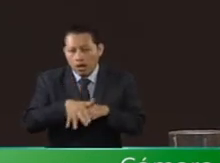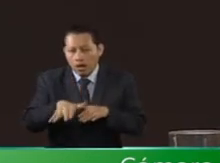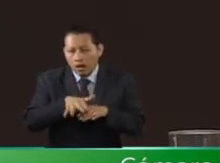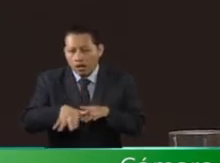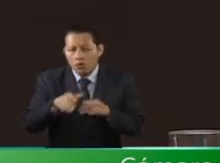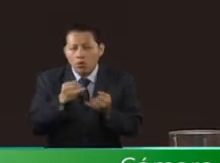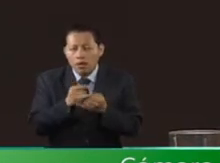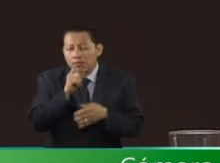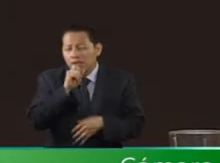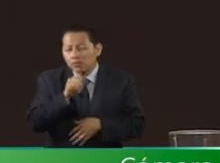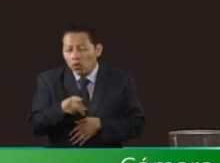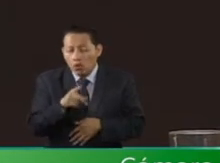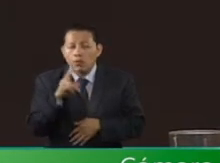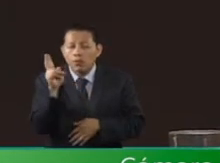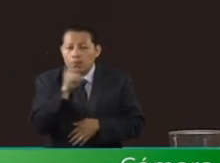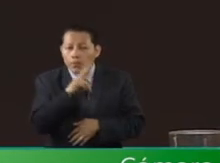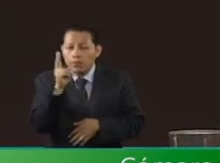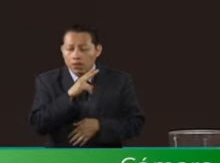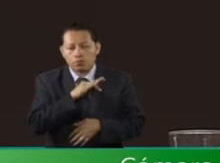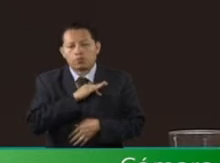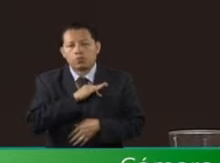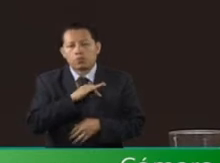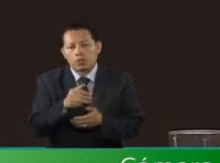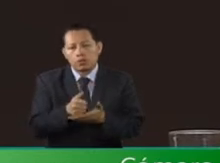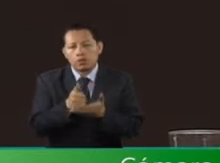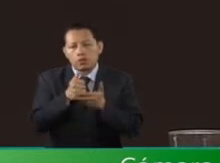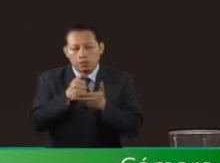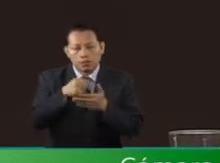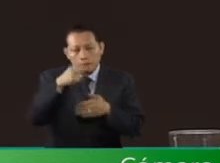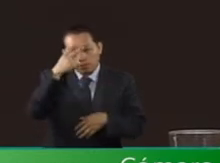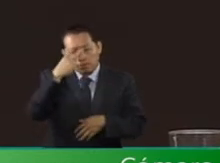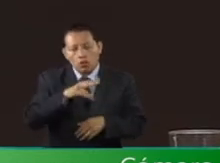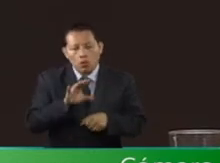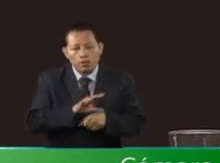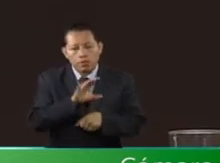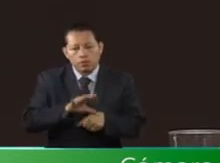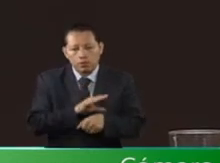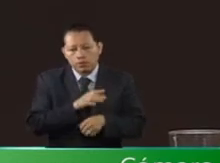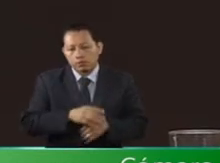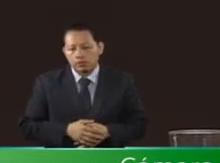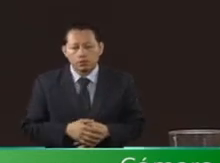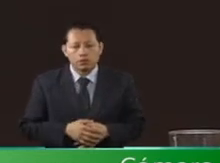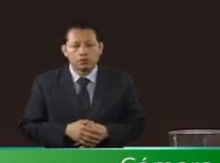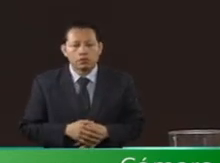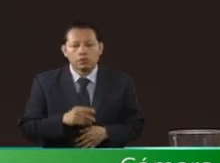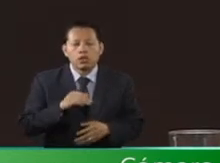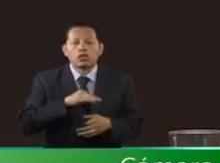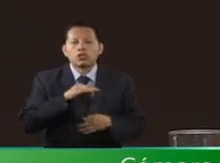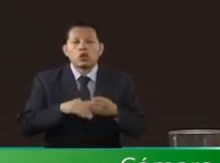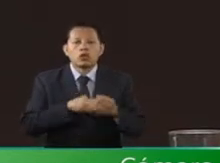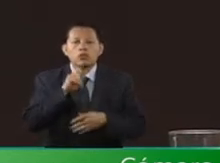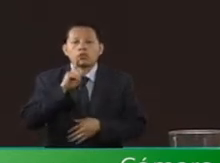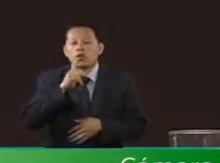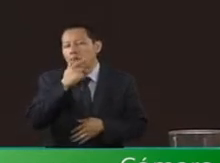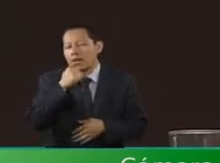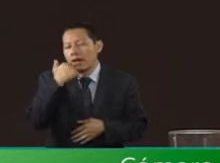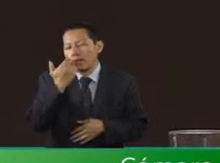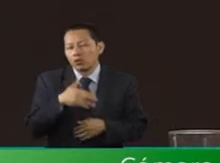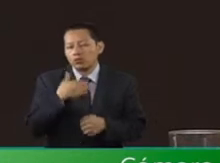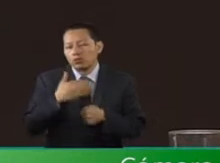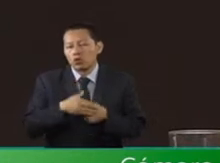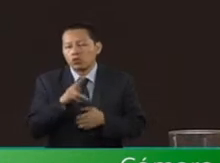aire que sopla llenen de energía nuestro país todas y Todos queremos que para el